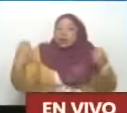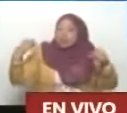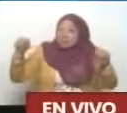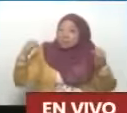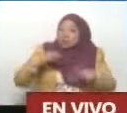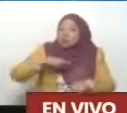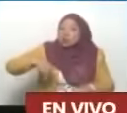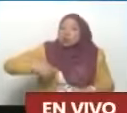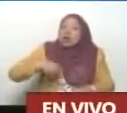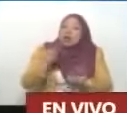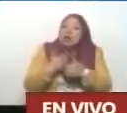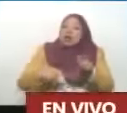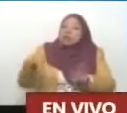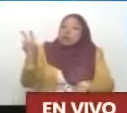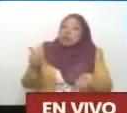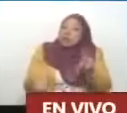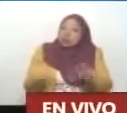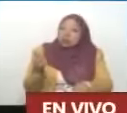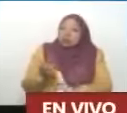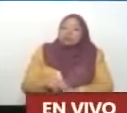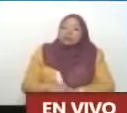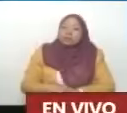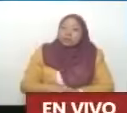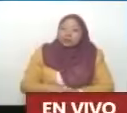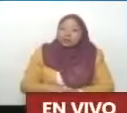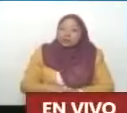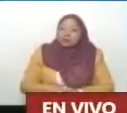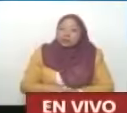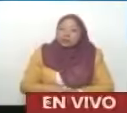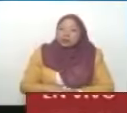ejerzamos nuestra libertad de expresión.